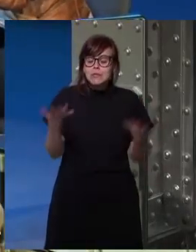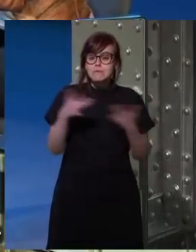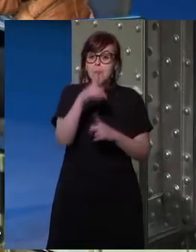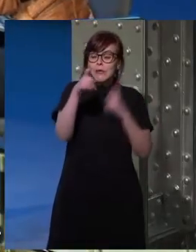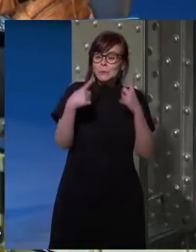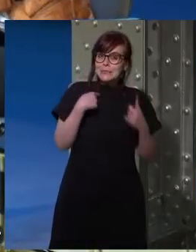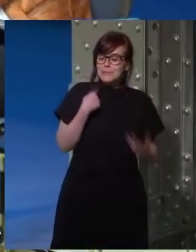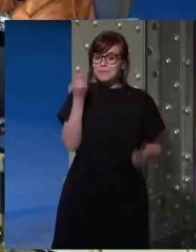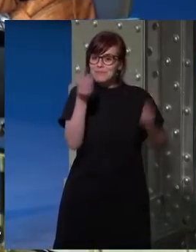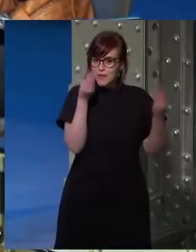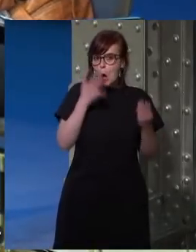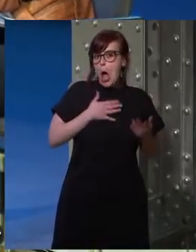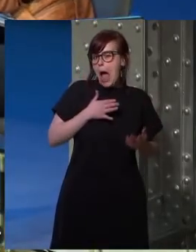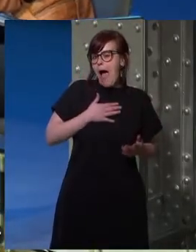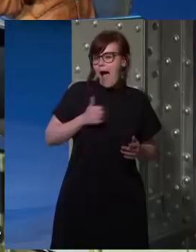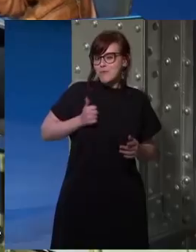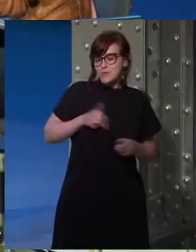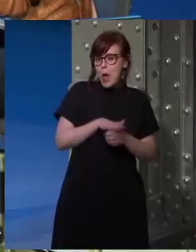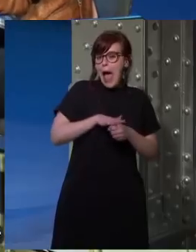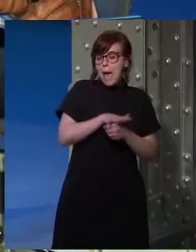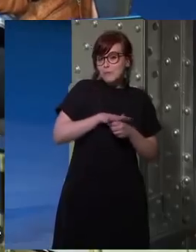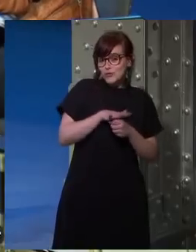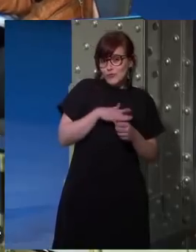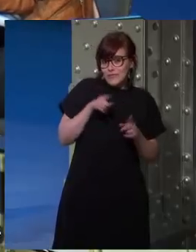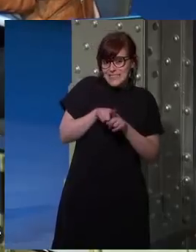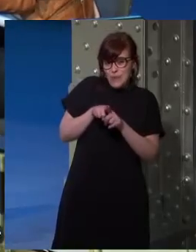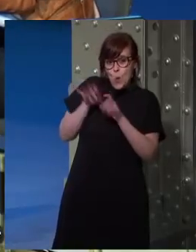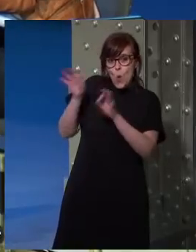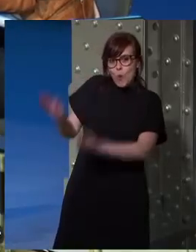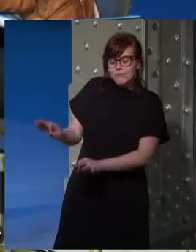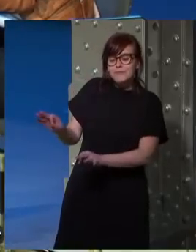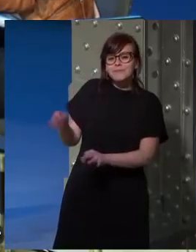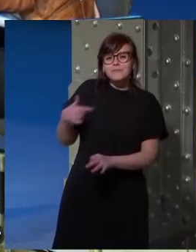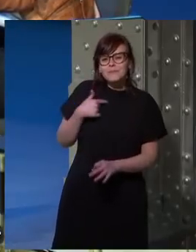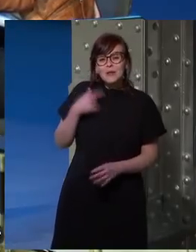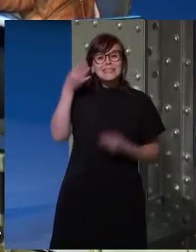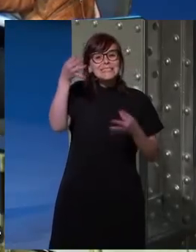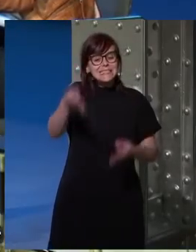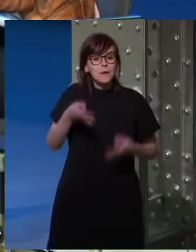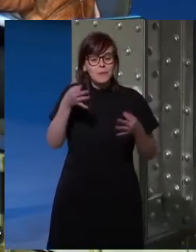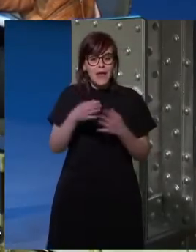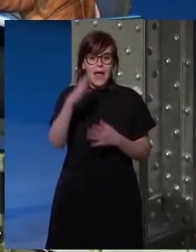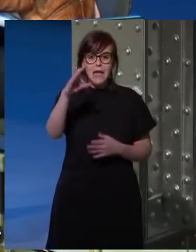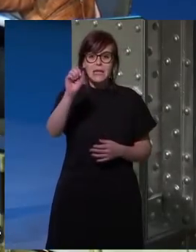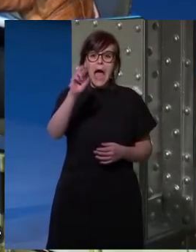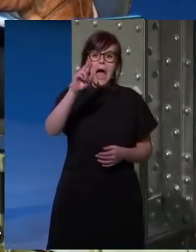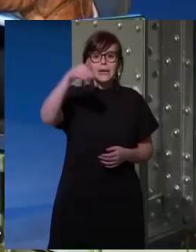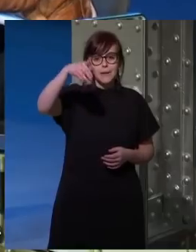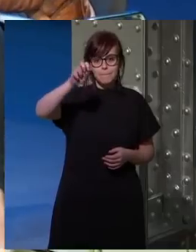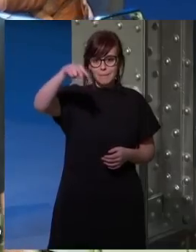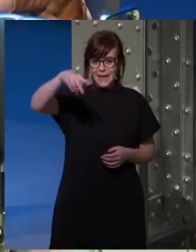siempre tiendo a llevármelo a mi terreno, ¿no? Que me imagino que te pasará lo mismo. Entonces destaco casi siempre a Carmen de